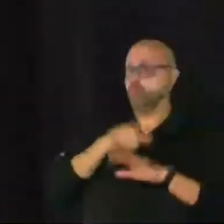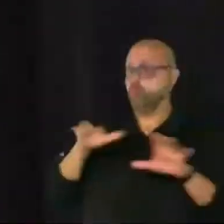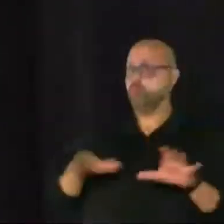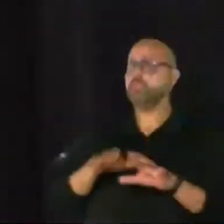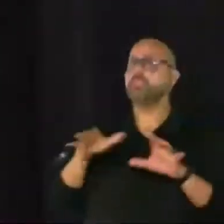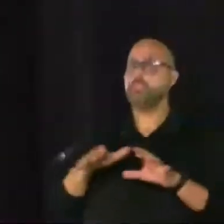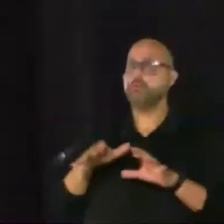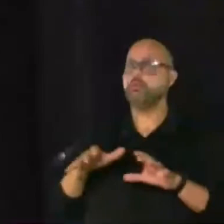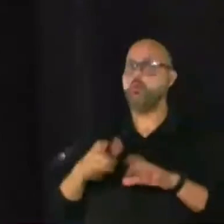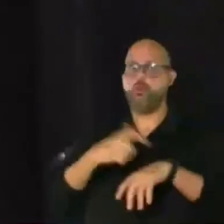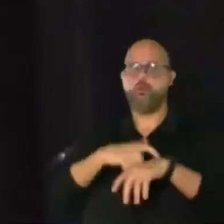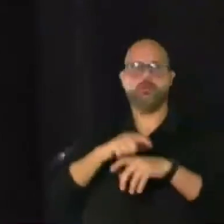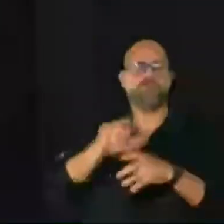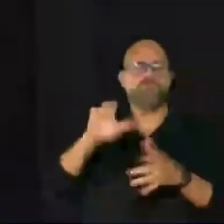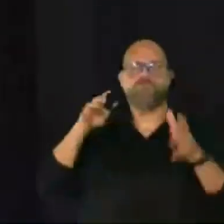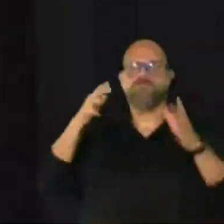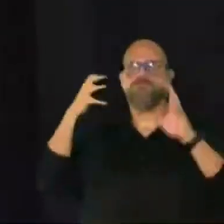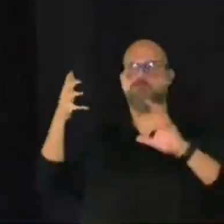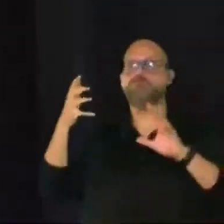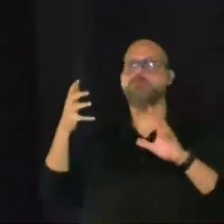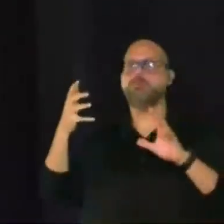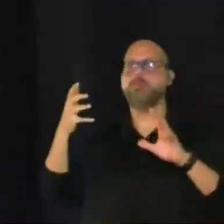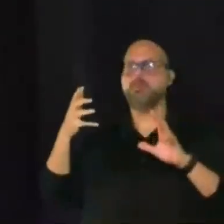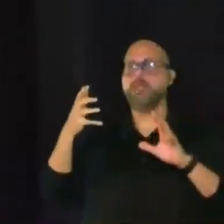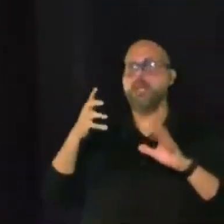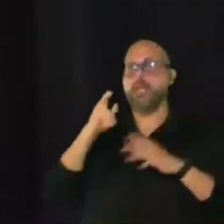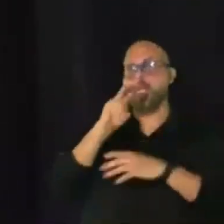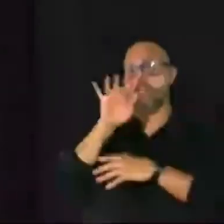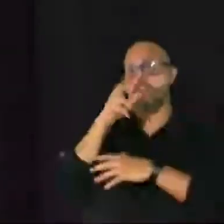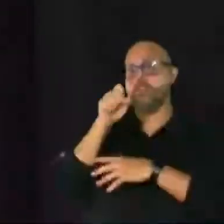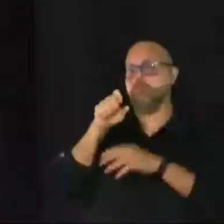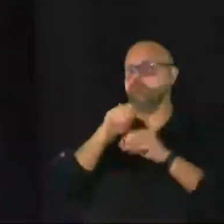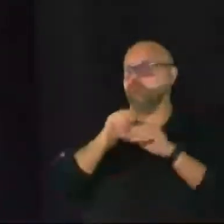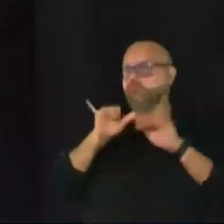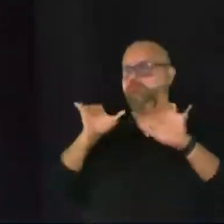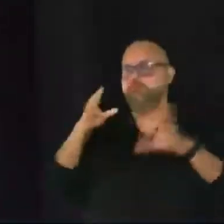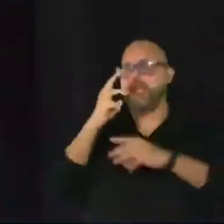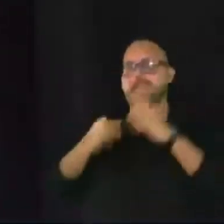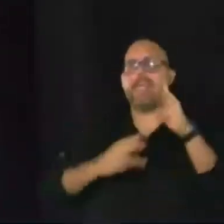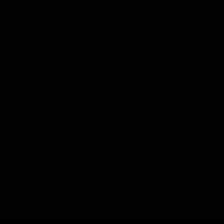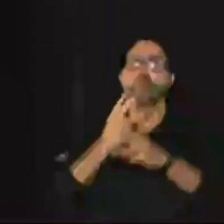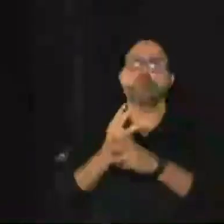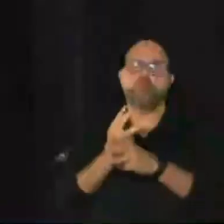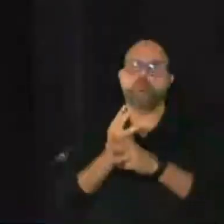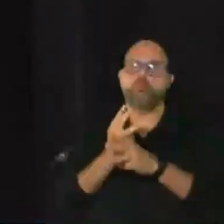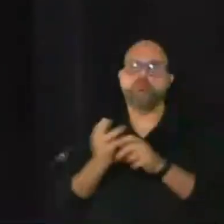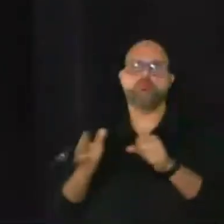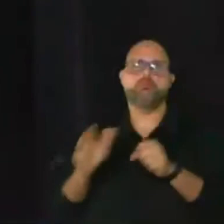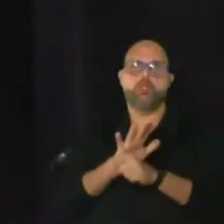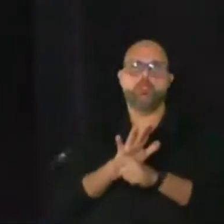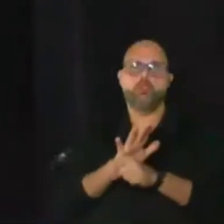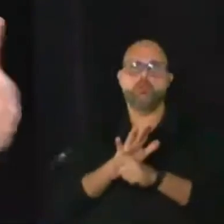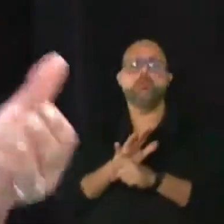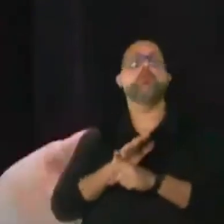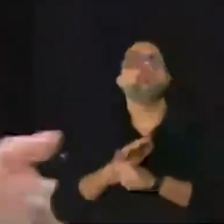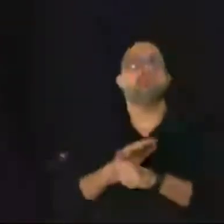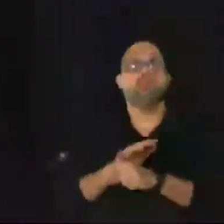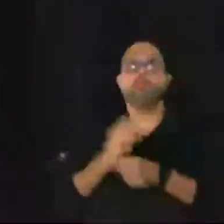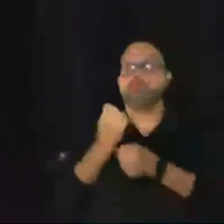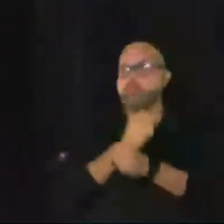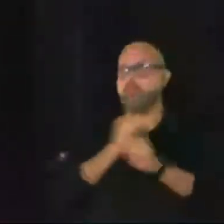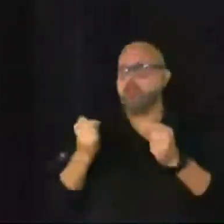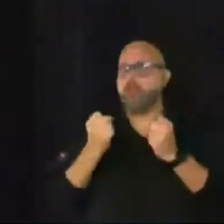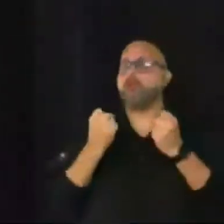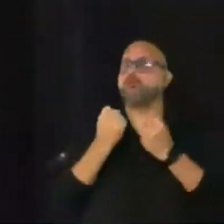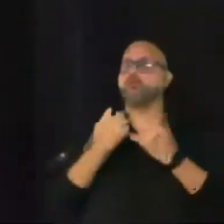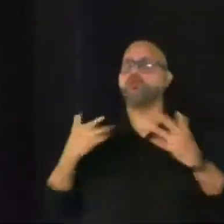se desarrollaba en el mundo entero. Pudimos salvar la vida y la salud de muchos puertorriqueños. Ustedes lo vieron en